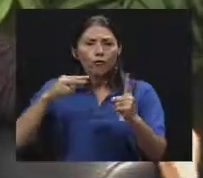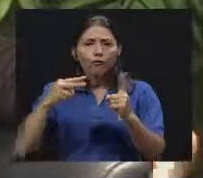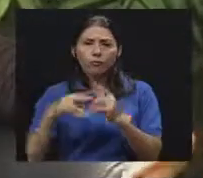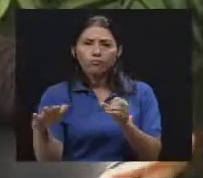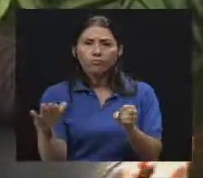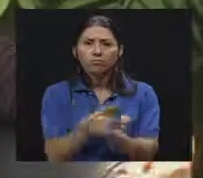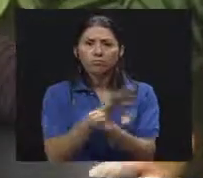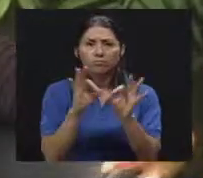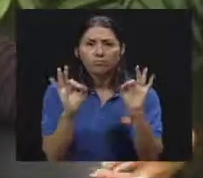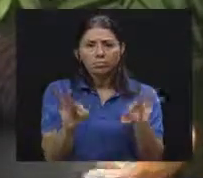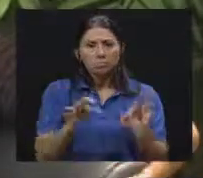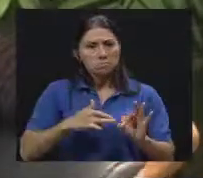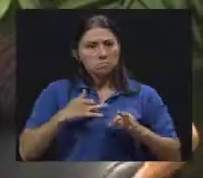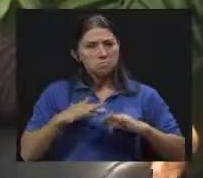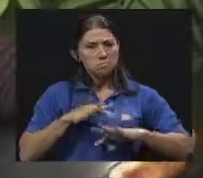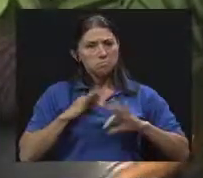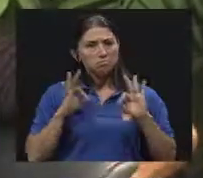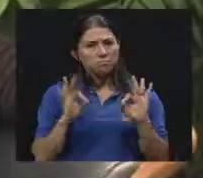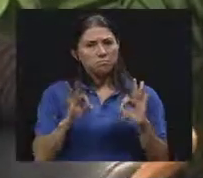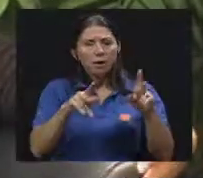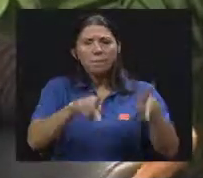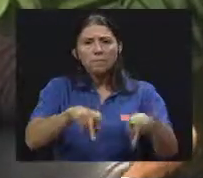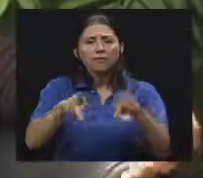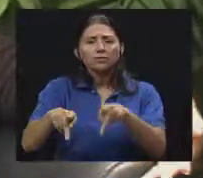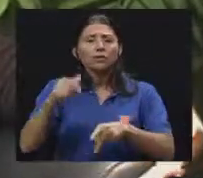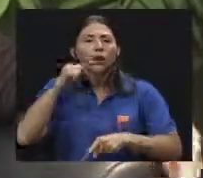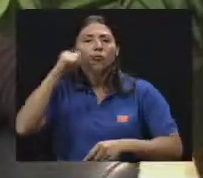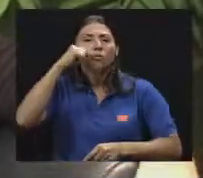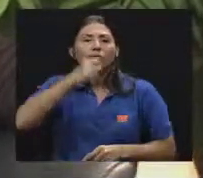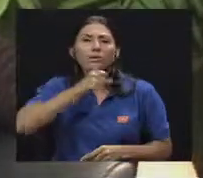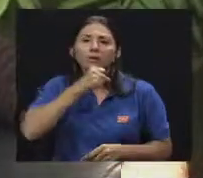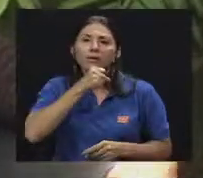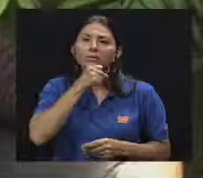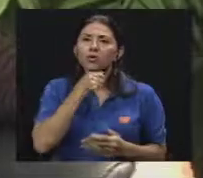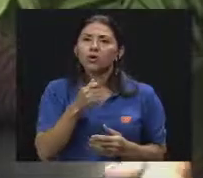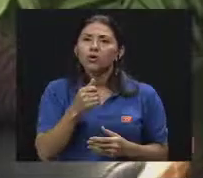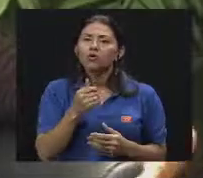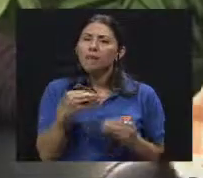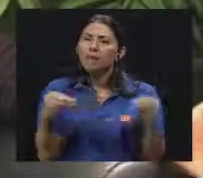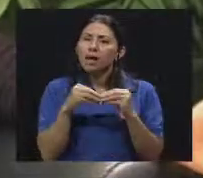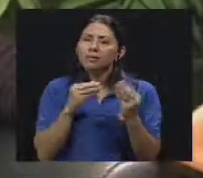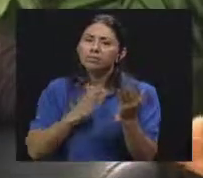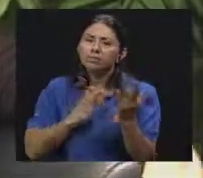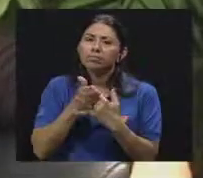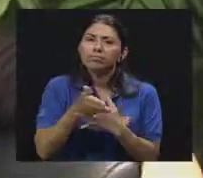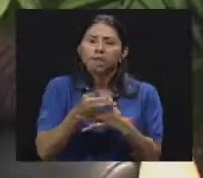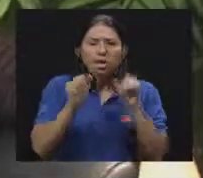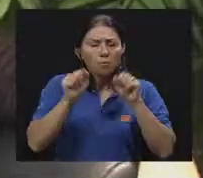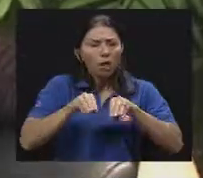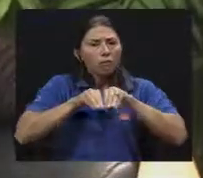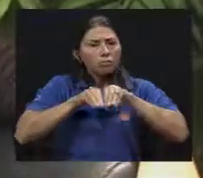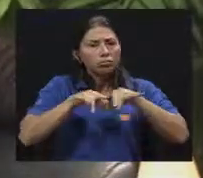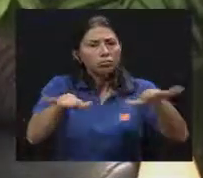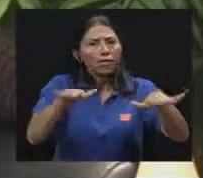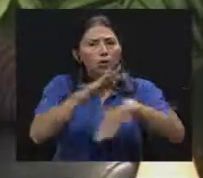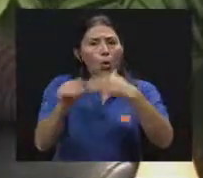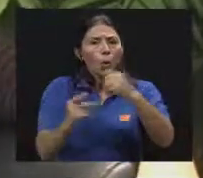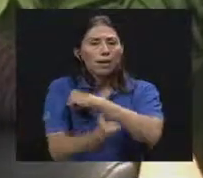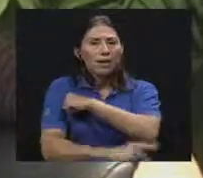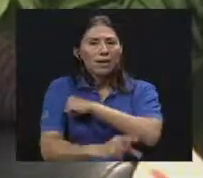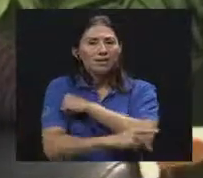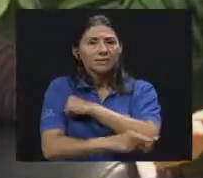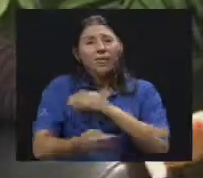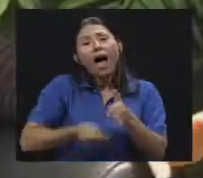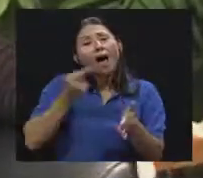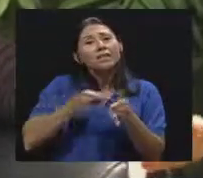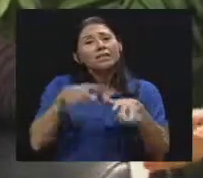más integral, ¿verdad? Donde la población adulta mayor tenga mayor acceso y llegar a todas partes del país, ¿verdad? Porque a veces muchas de estas